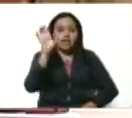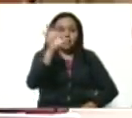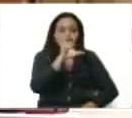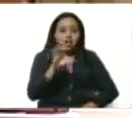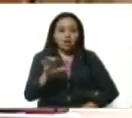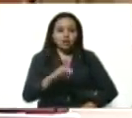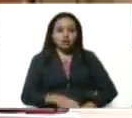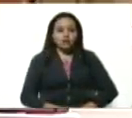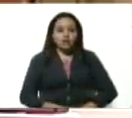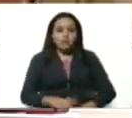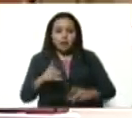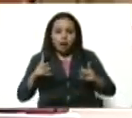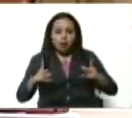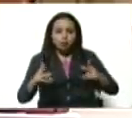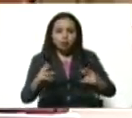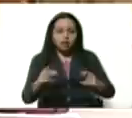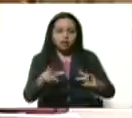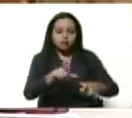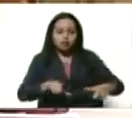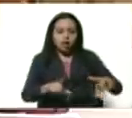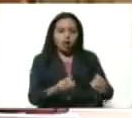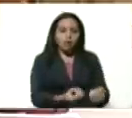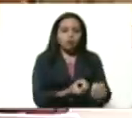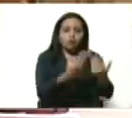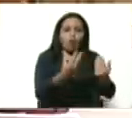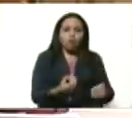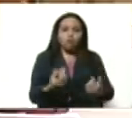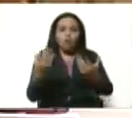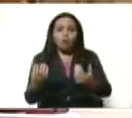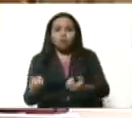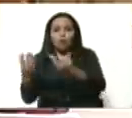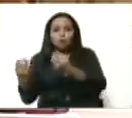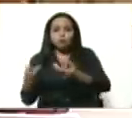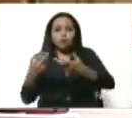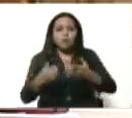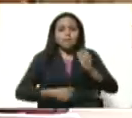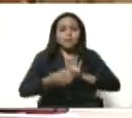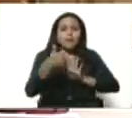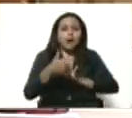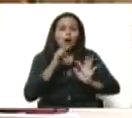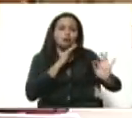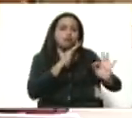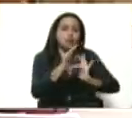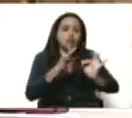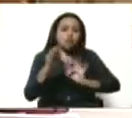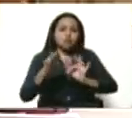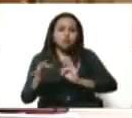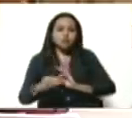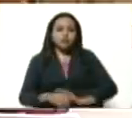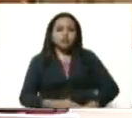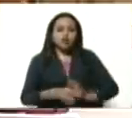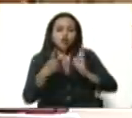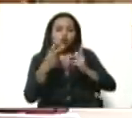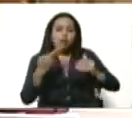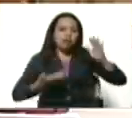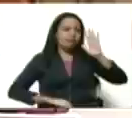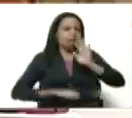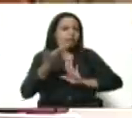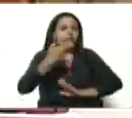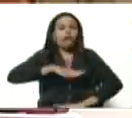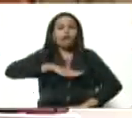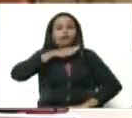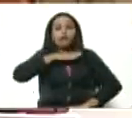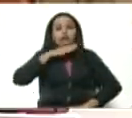que focos se conviertan de forma expansiva y exponencial en un crecimiento desbordado que